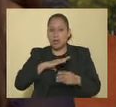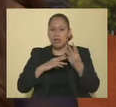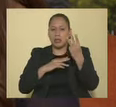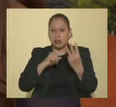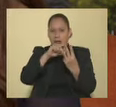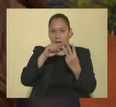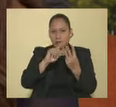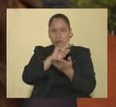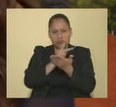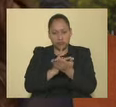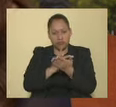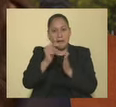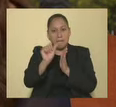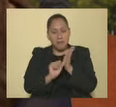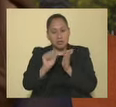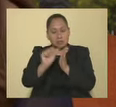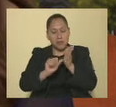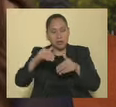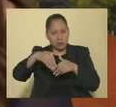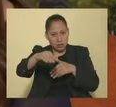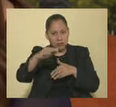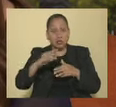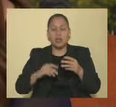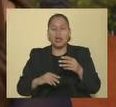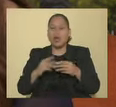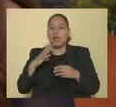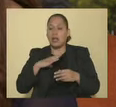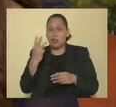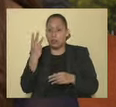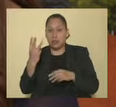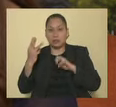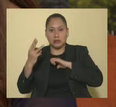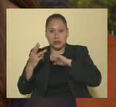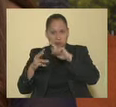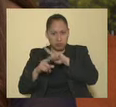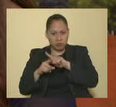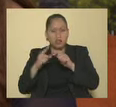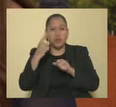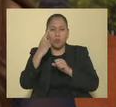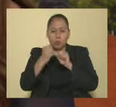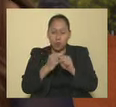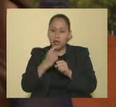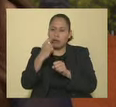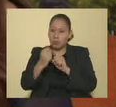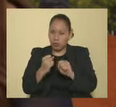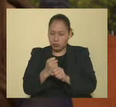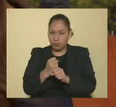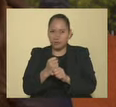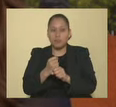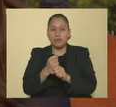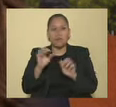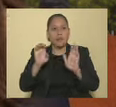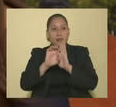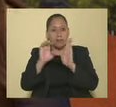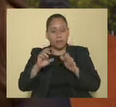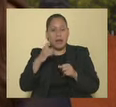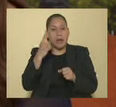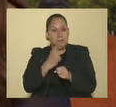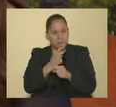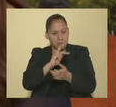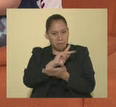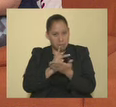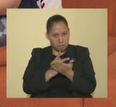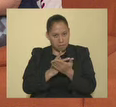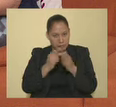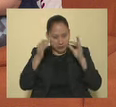fijos mensuales y al menos tres proyectos especiales anualmente. Nuestro primer proyecto